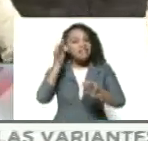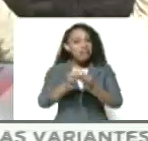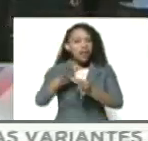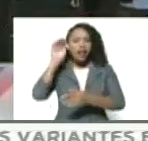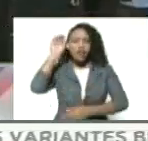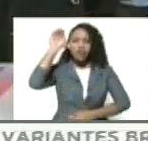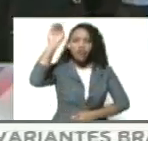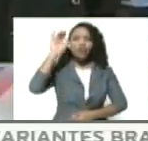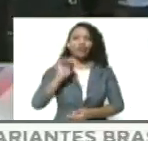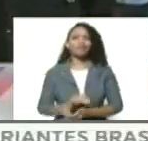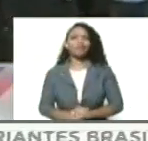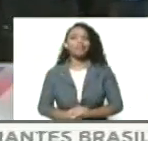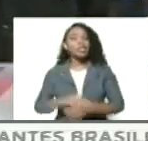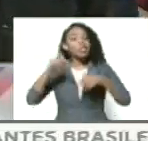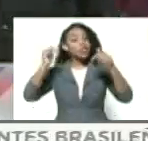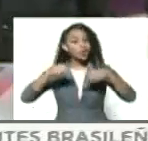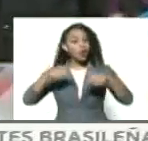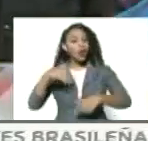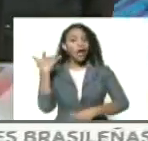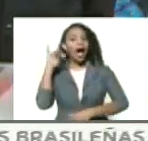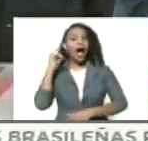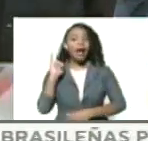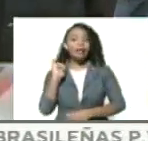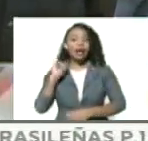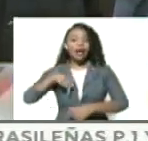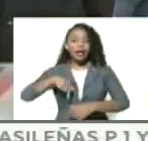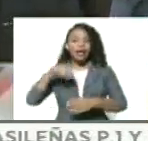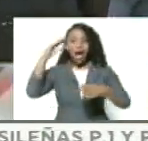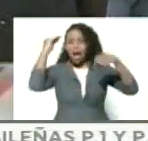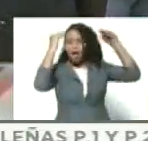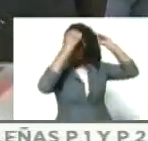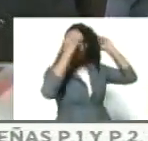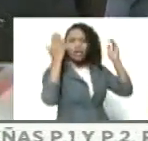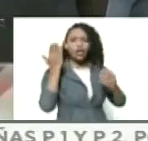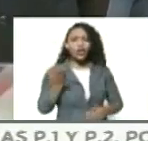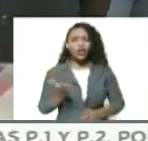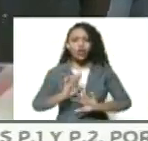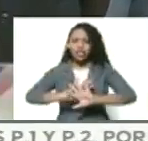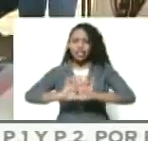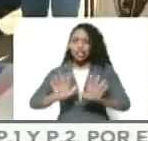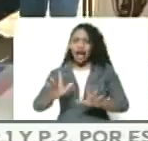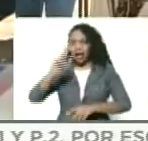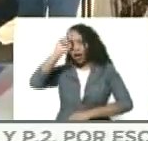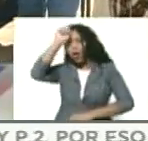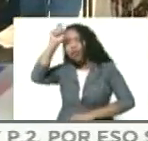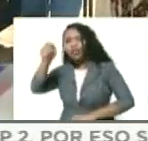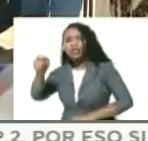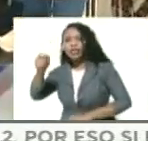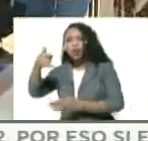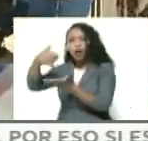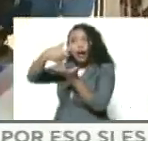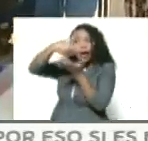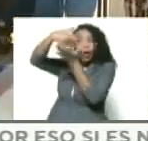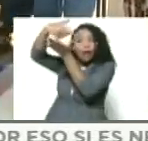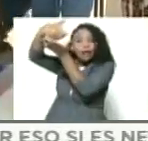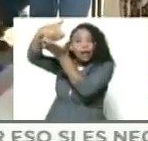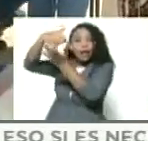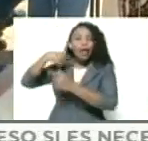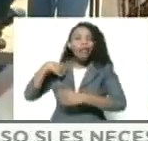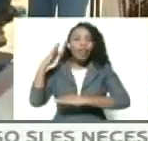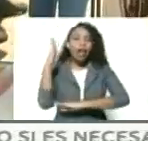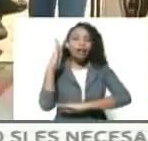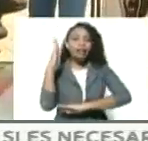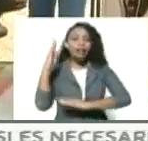destino. Y hoy tenemos a José Gregorio ya reconocido en los altares de las